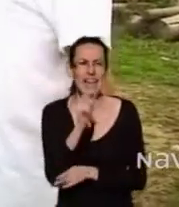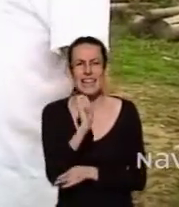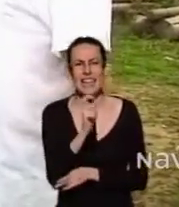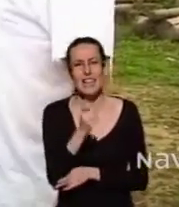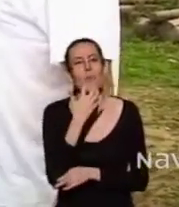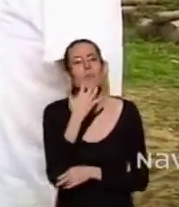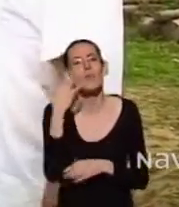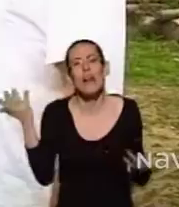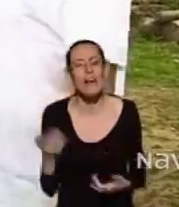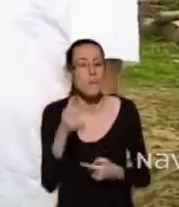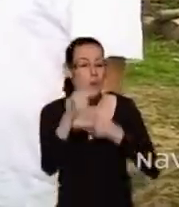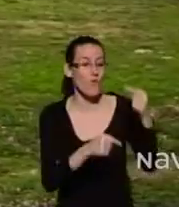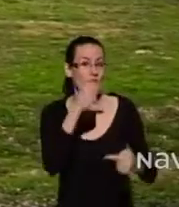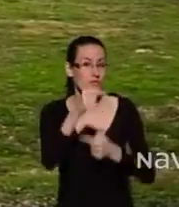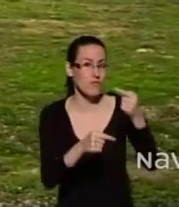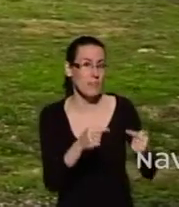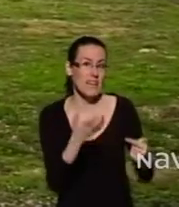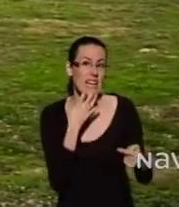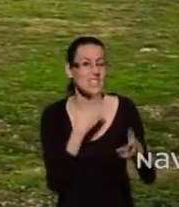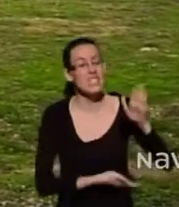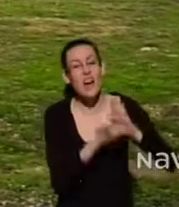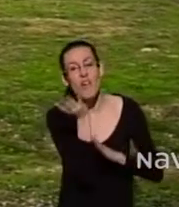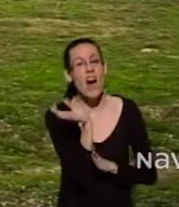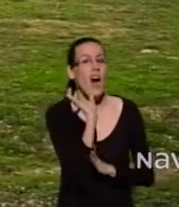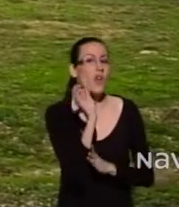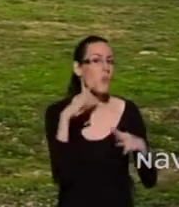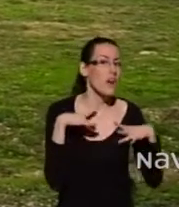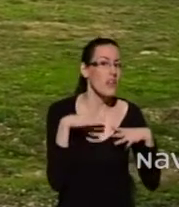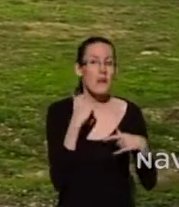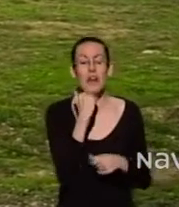pueden atender. Pues aquí lo echan. Ya te ayudo. Animales. Venga, échales ahí.